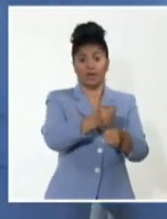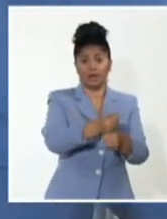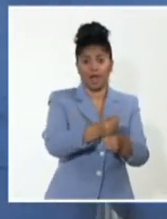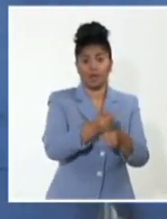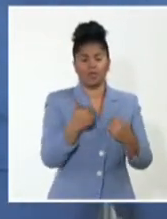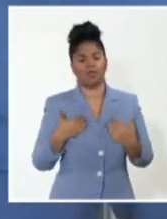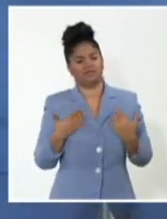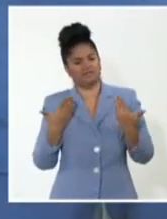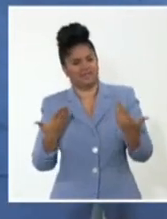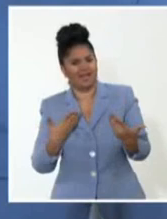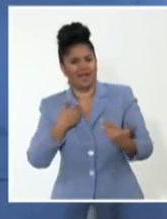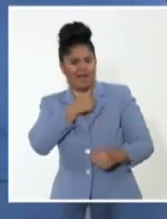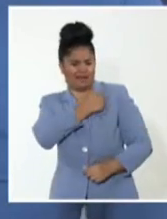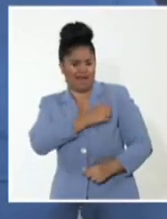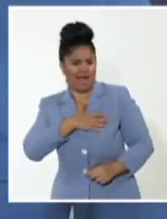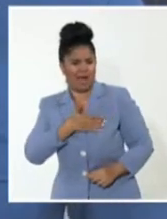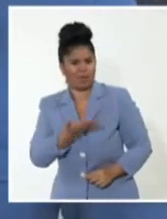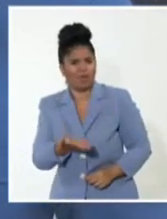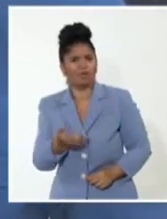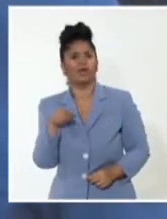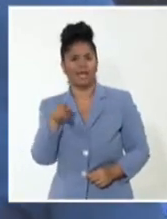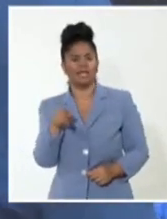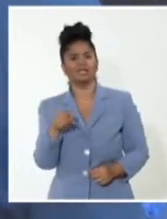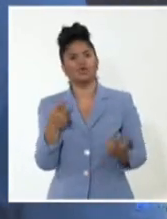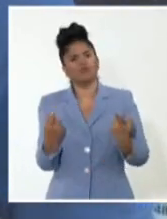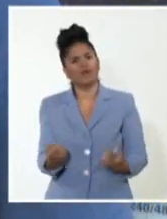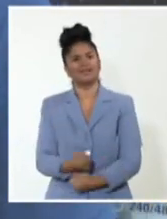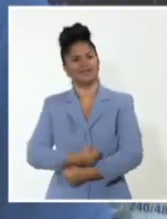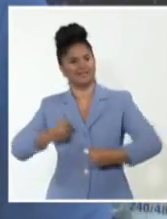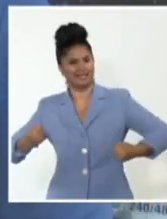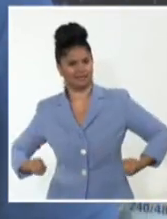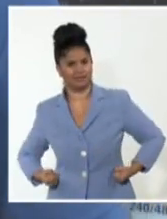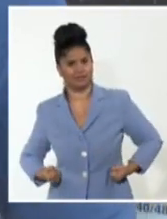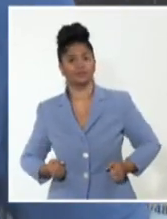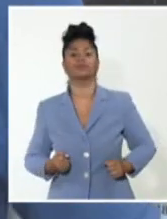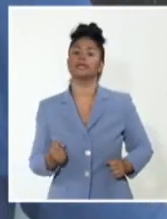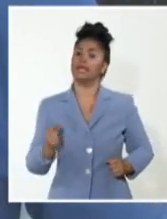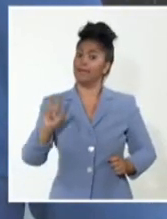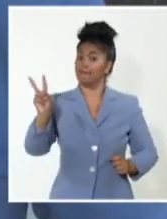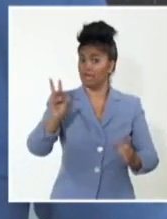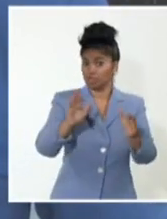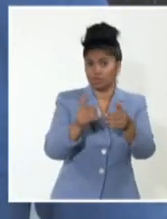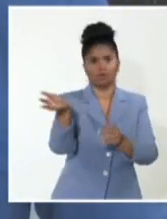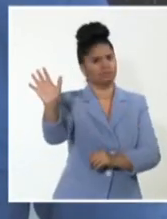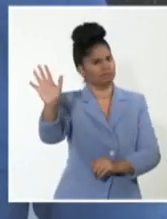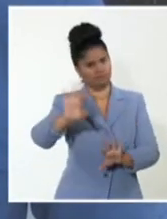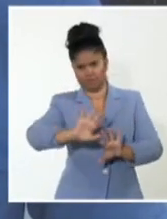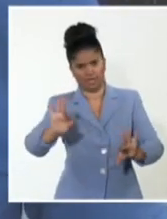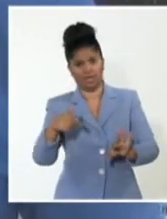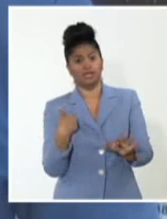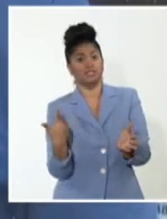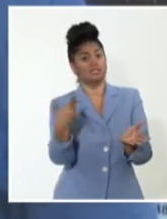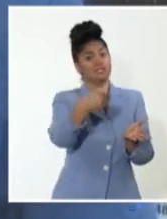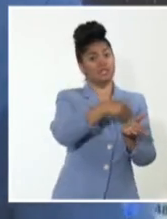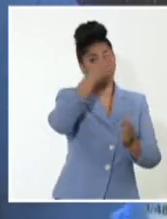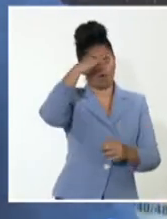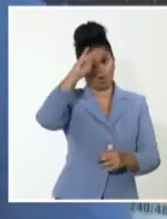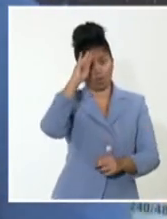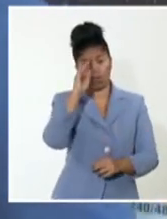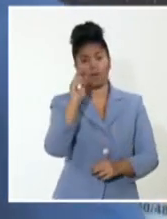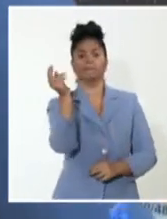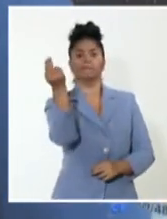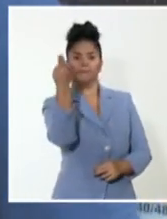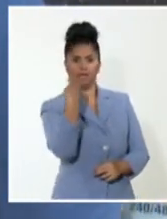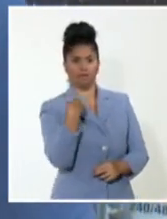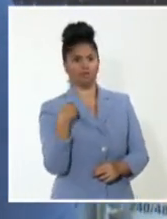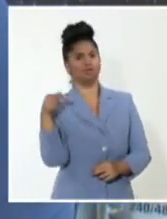sacrificio. A raíz que, bueno, retorné de mi segunda misión, bueno, se me encomendó la tarea de